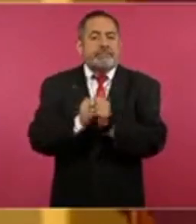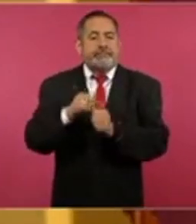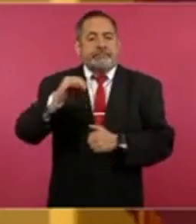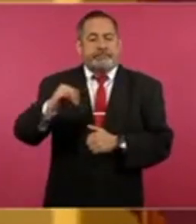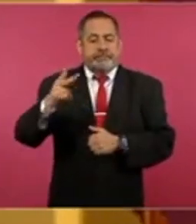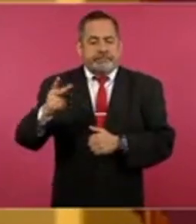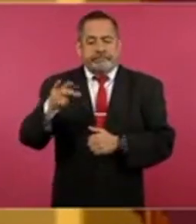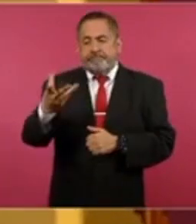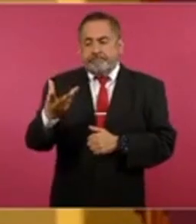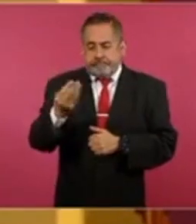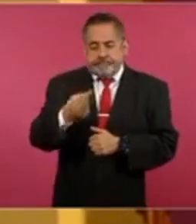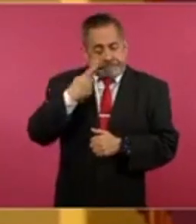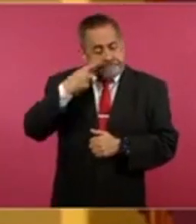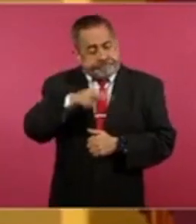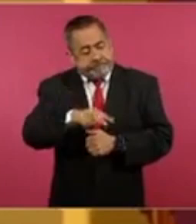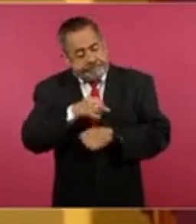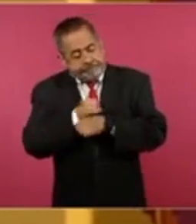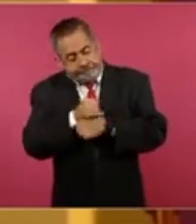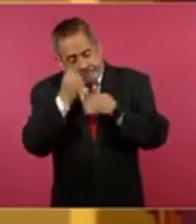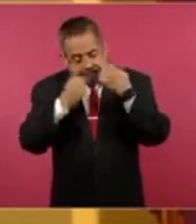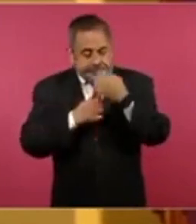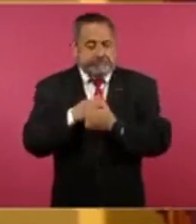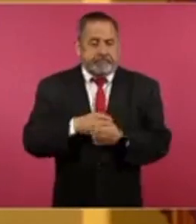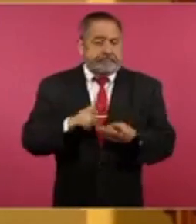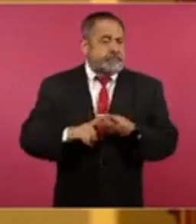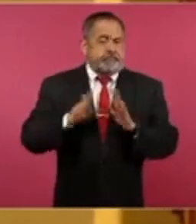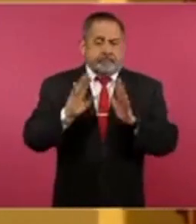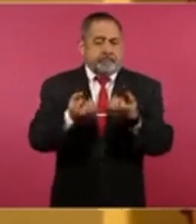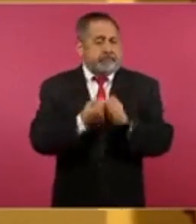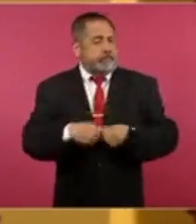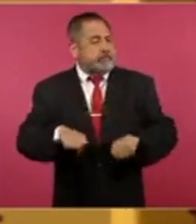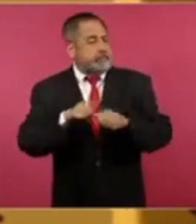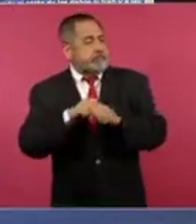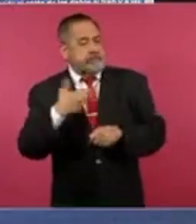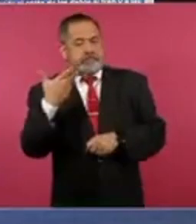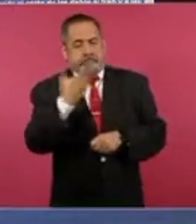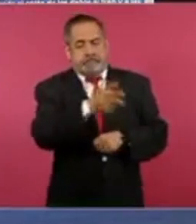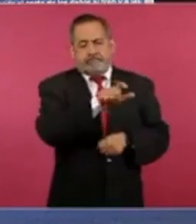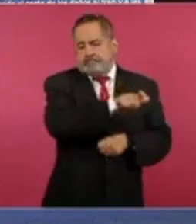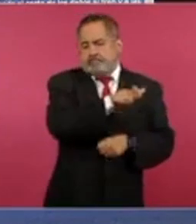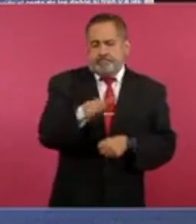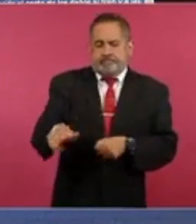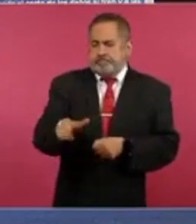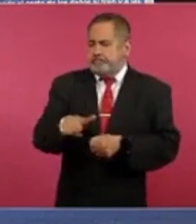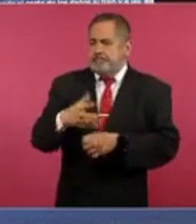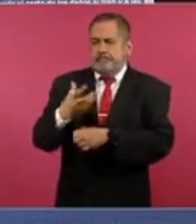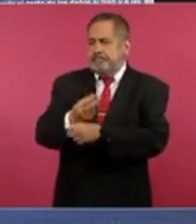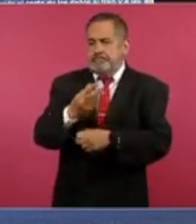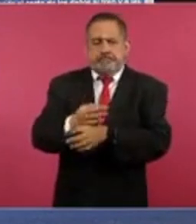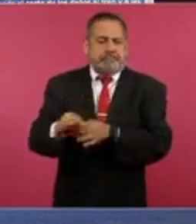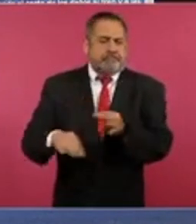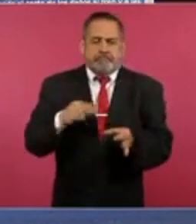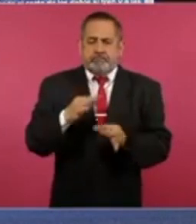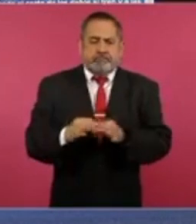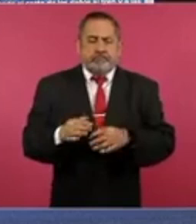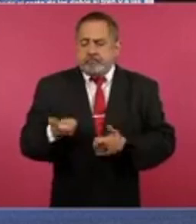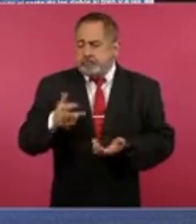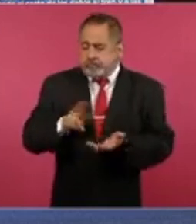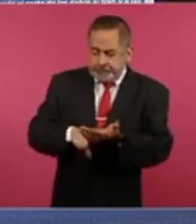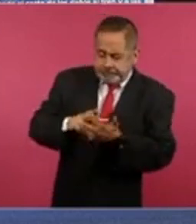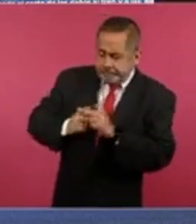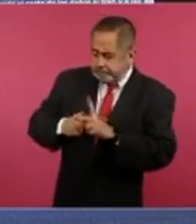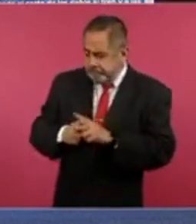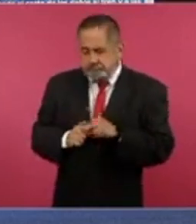analice. Se activó la póliza de seguros, como mencioné, se están sacando los costos de los